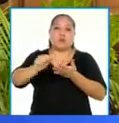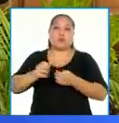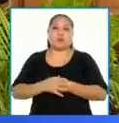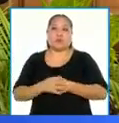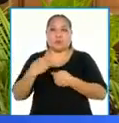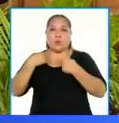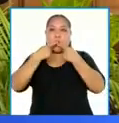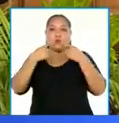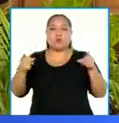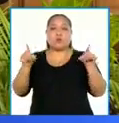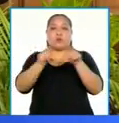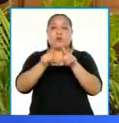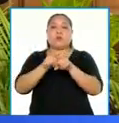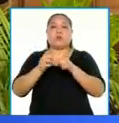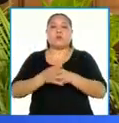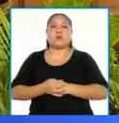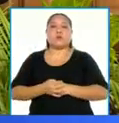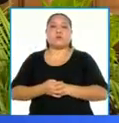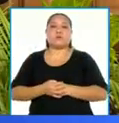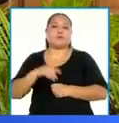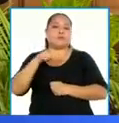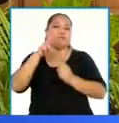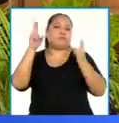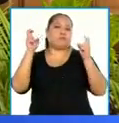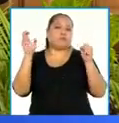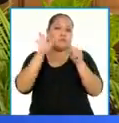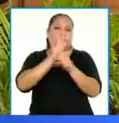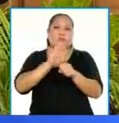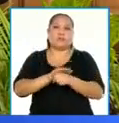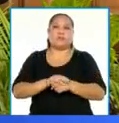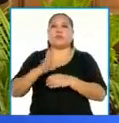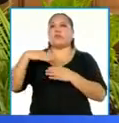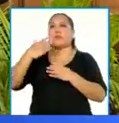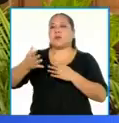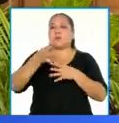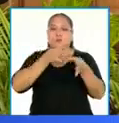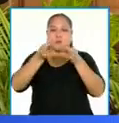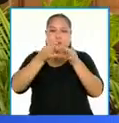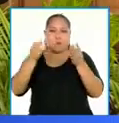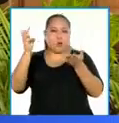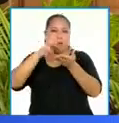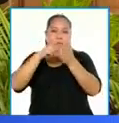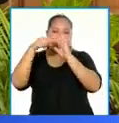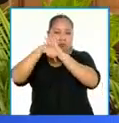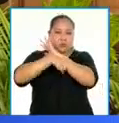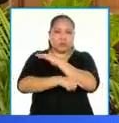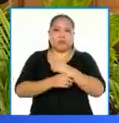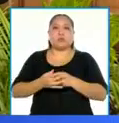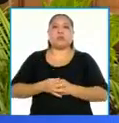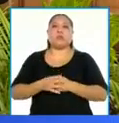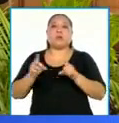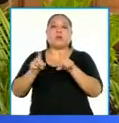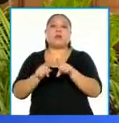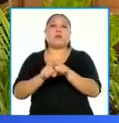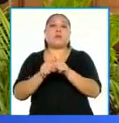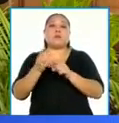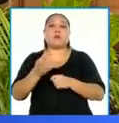Puedo anunciar también, aunque en términos generales, y luego les daremos la información, que